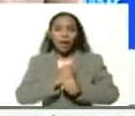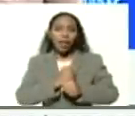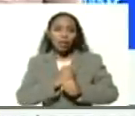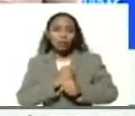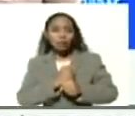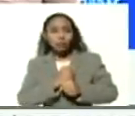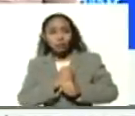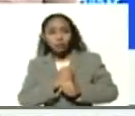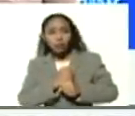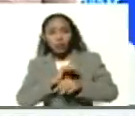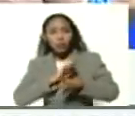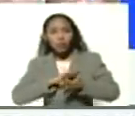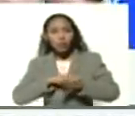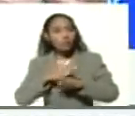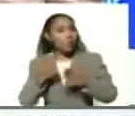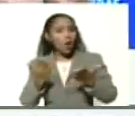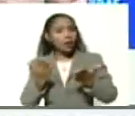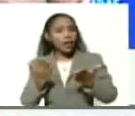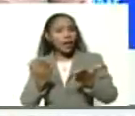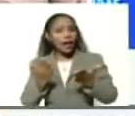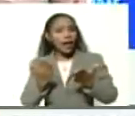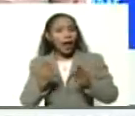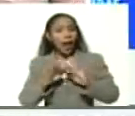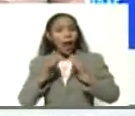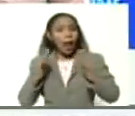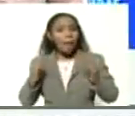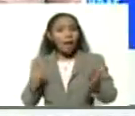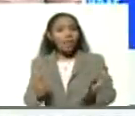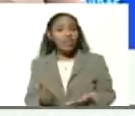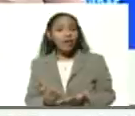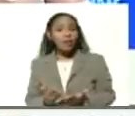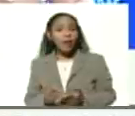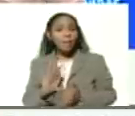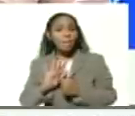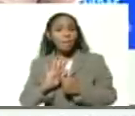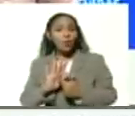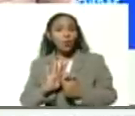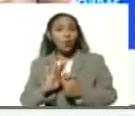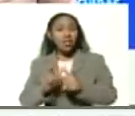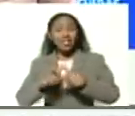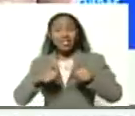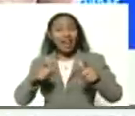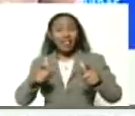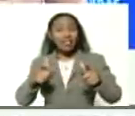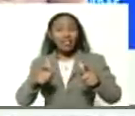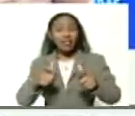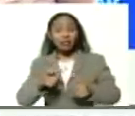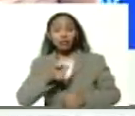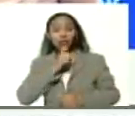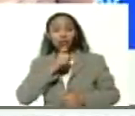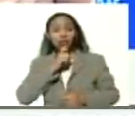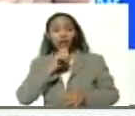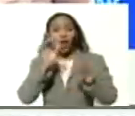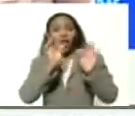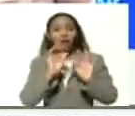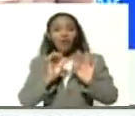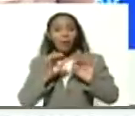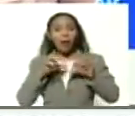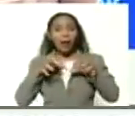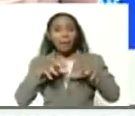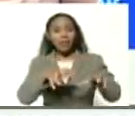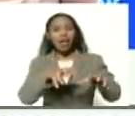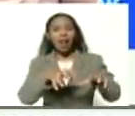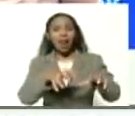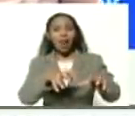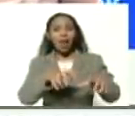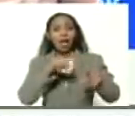sencillamente porque la pandemia está demostrando las grandes fisuras del modelo capitalista.